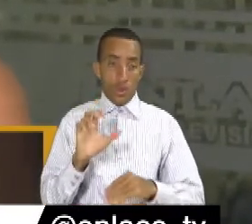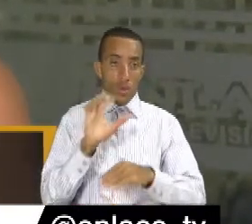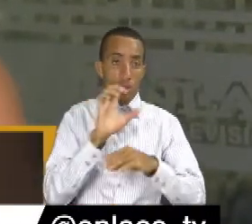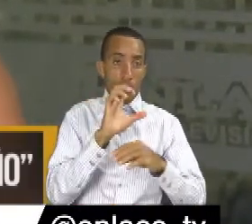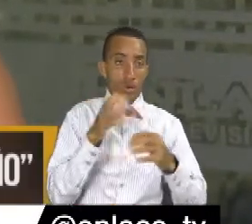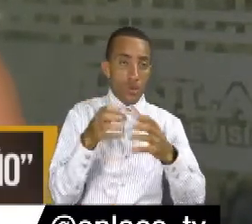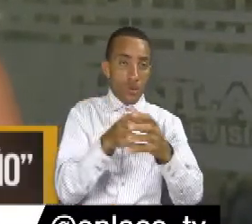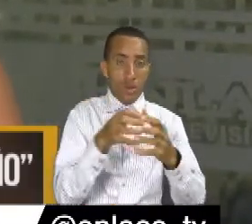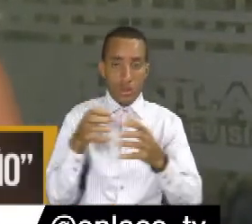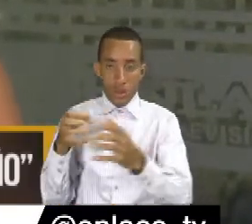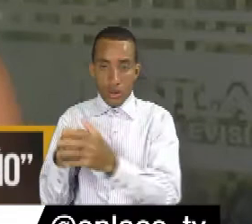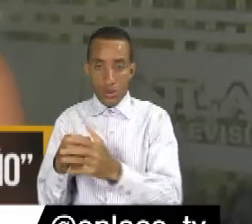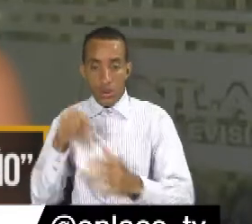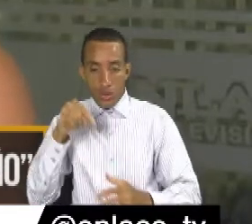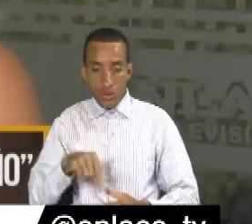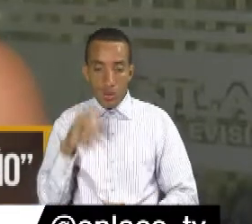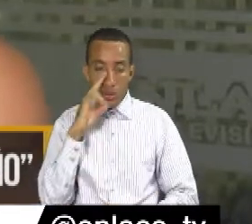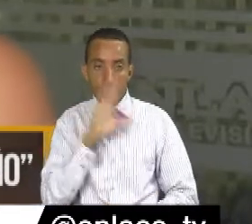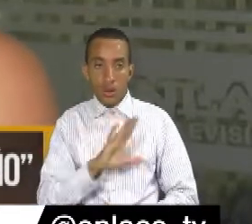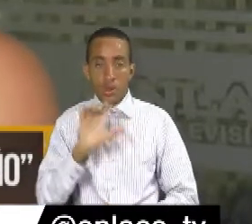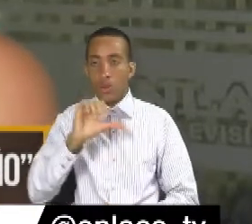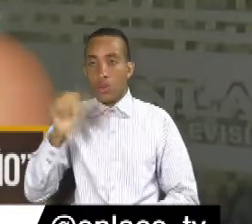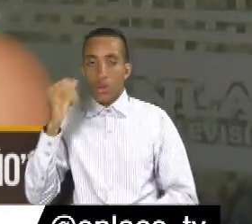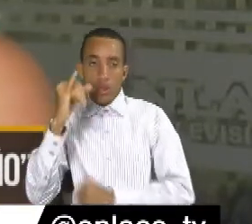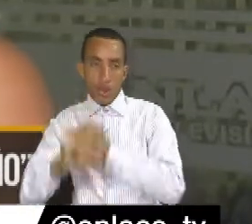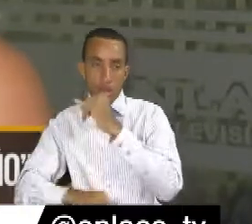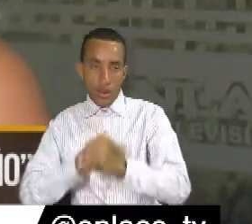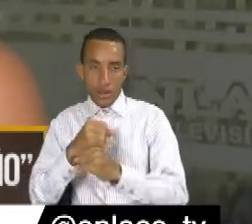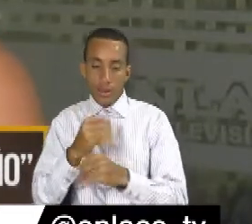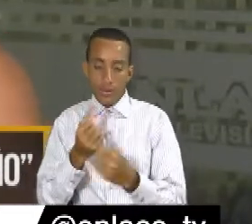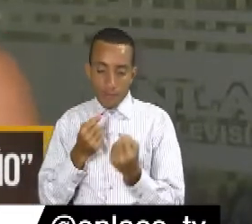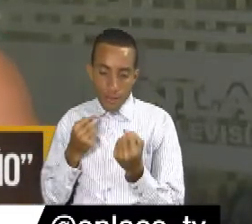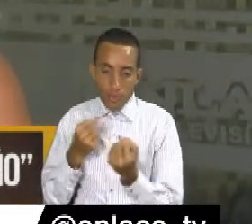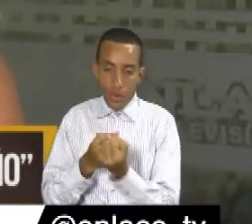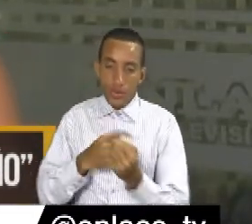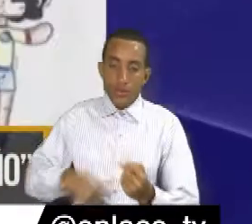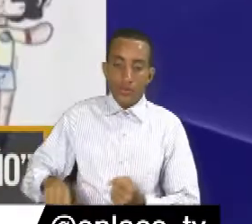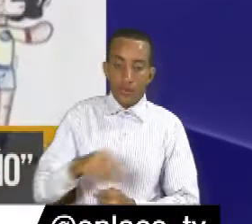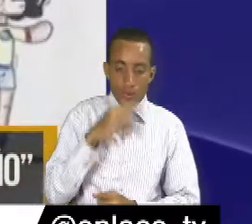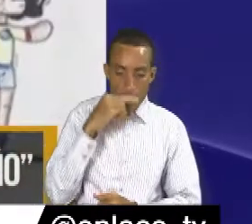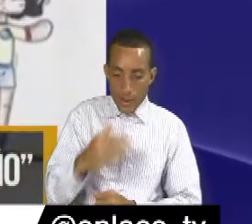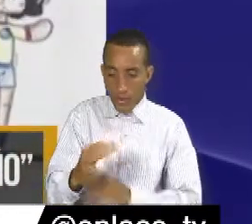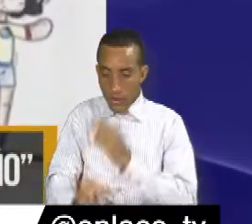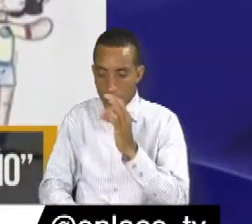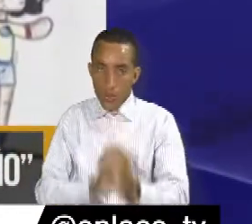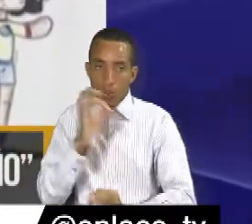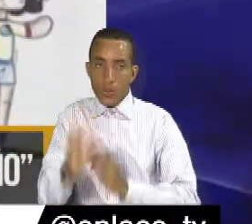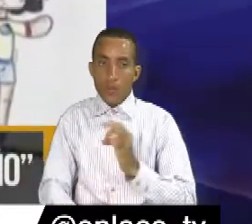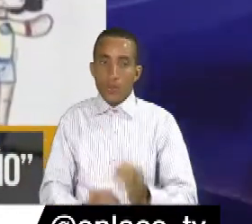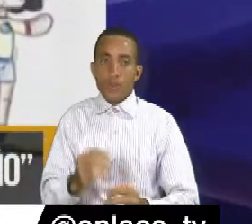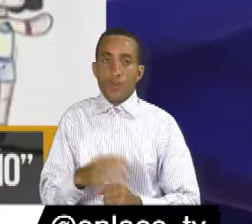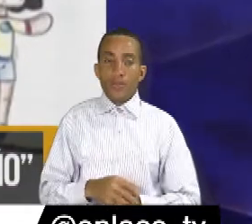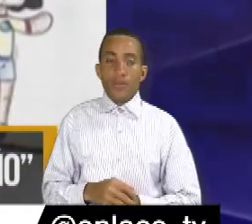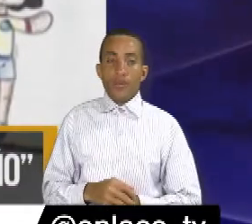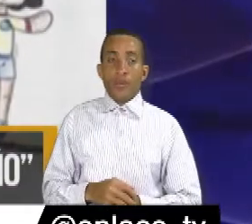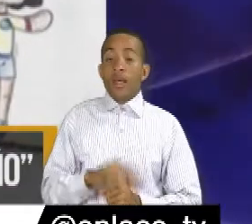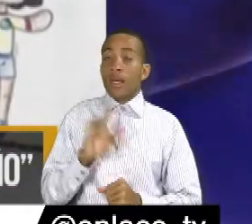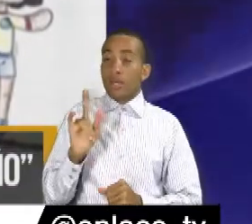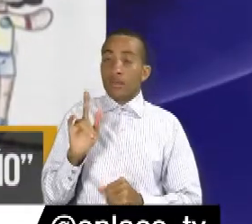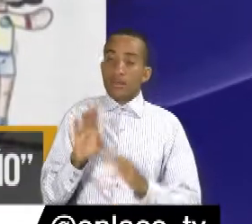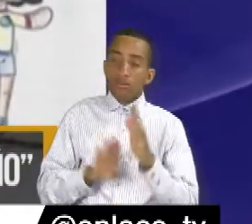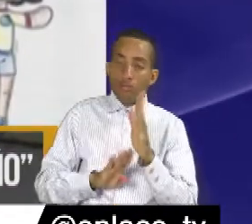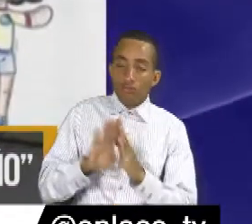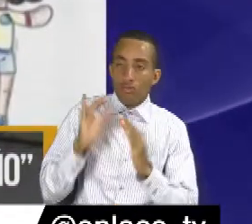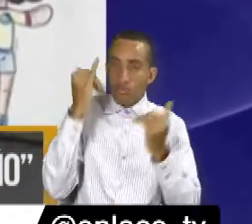y una internacional, que apoya el trabajo y la protección de la niñez. y esto en el desarrollo de la